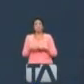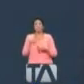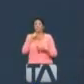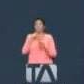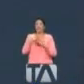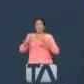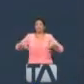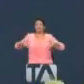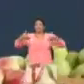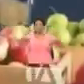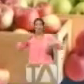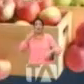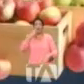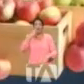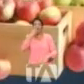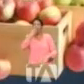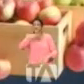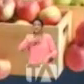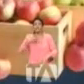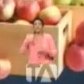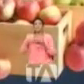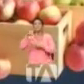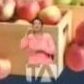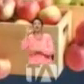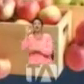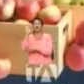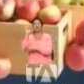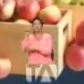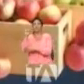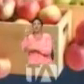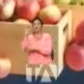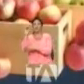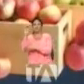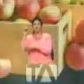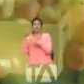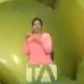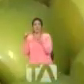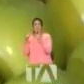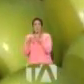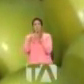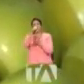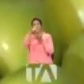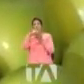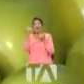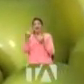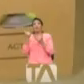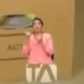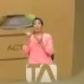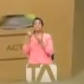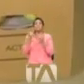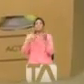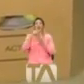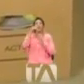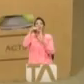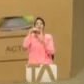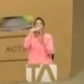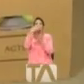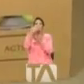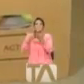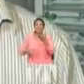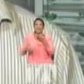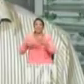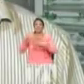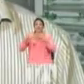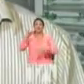de manzanas provenientes de Chile, pagó $8,400 de impuestos. Ahora pagará la mitad y a partir de junio,